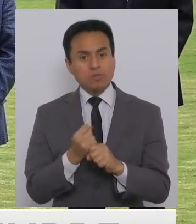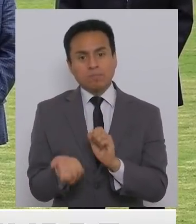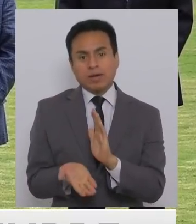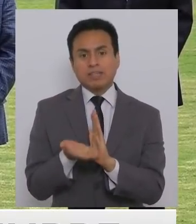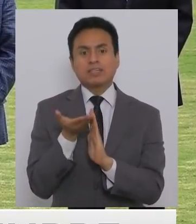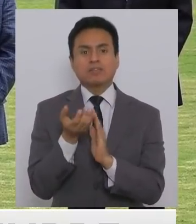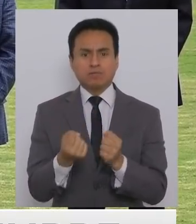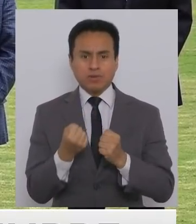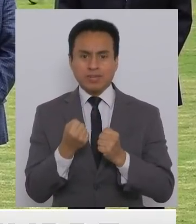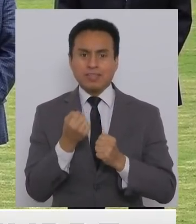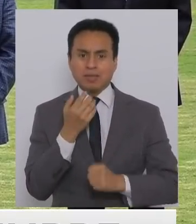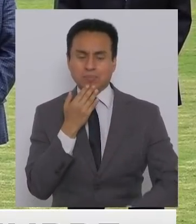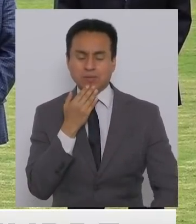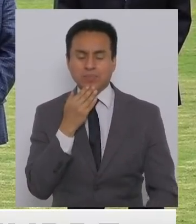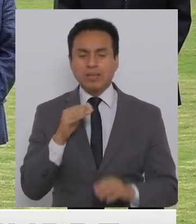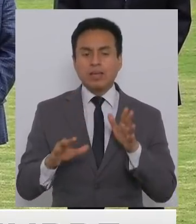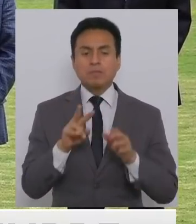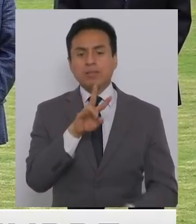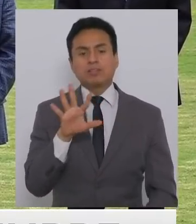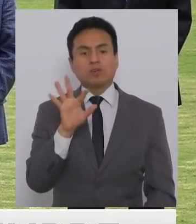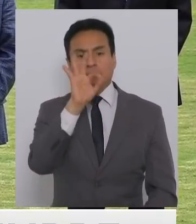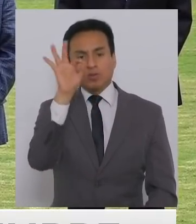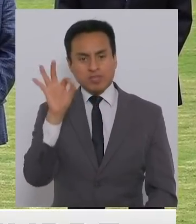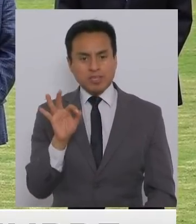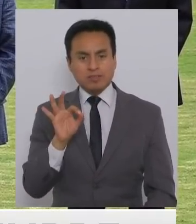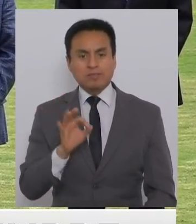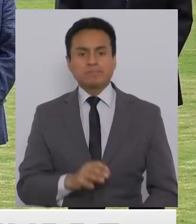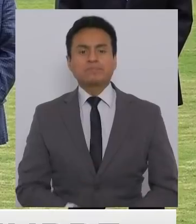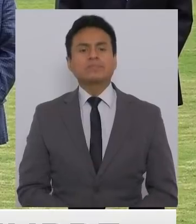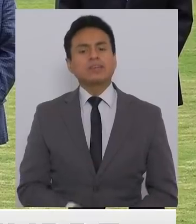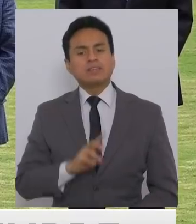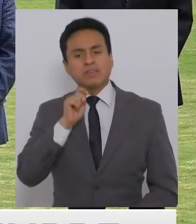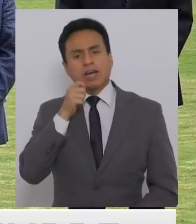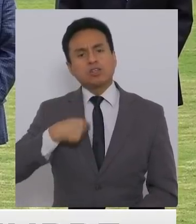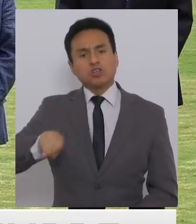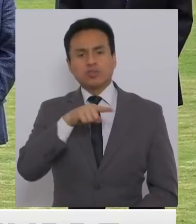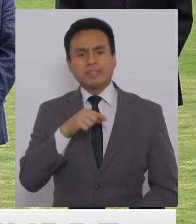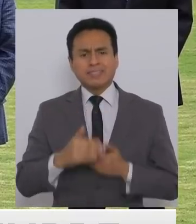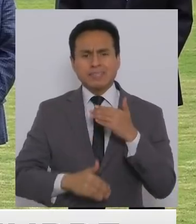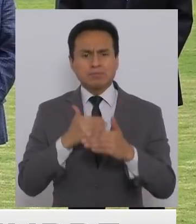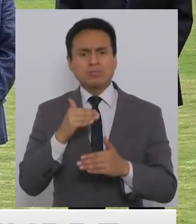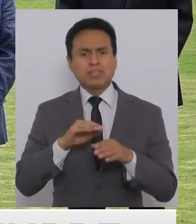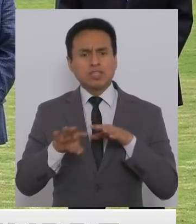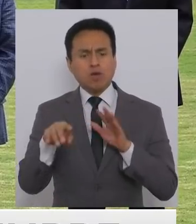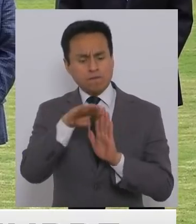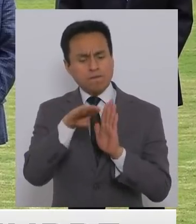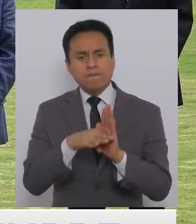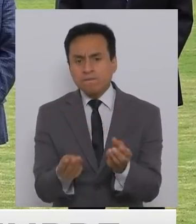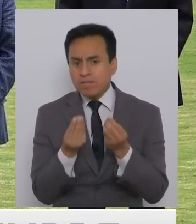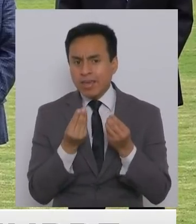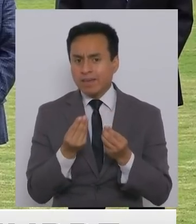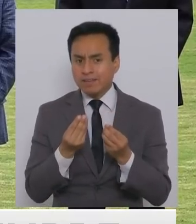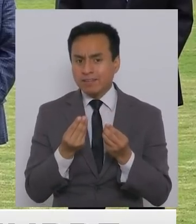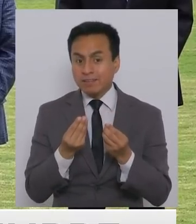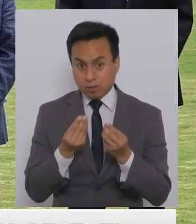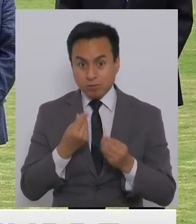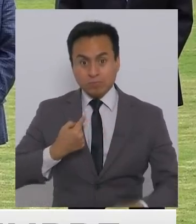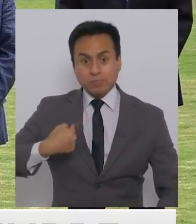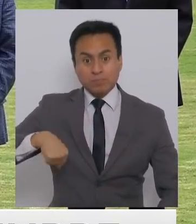mucha fuerza, en torno al 25%. Y por tanto, si seguimos haciendo las cosas bien,